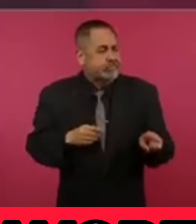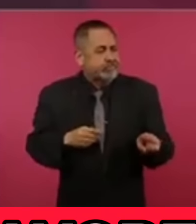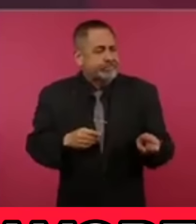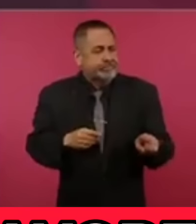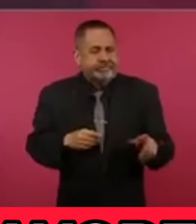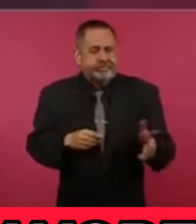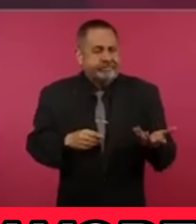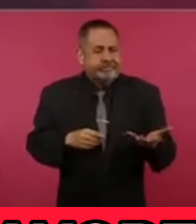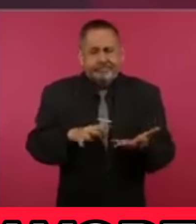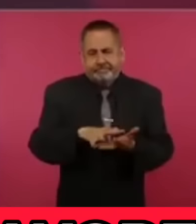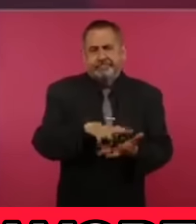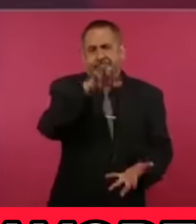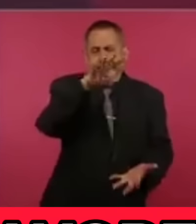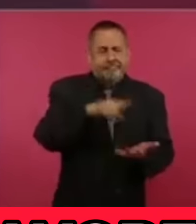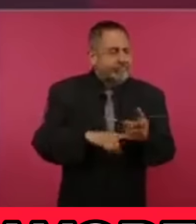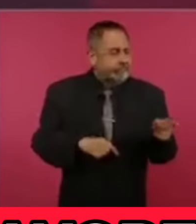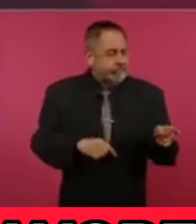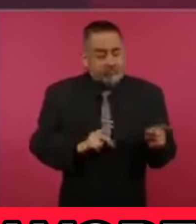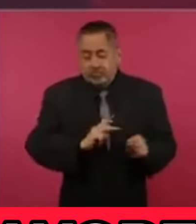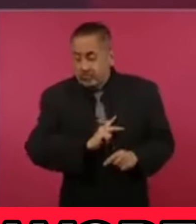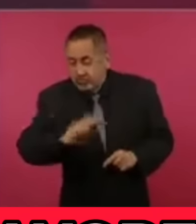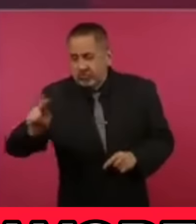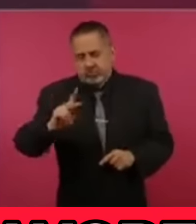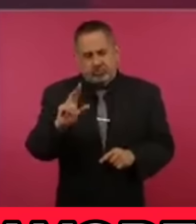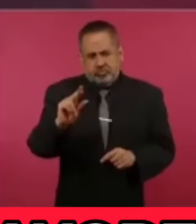que son mayoría, no todos,